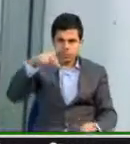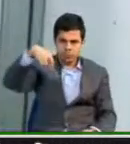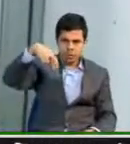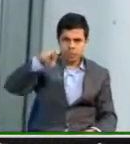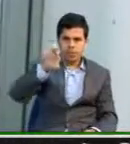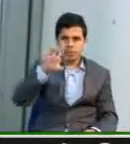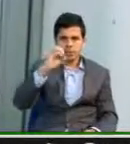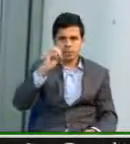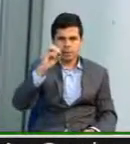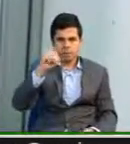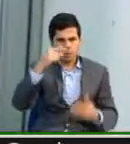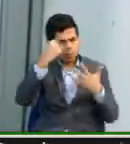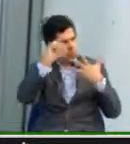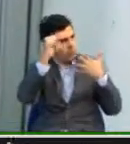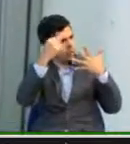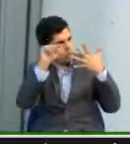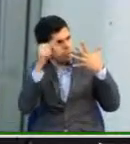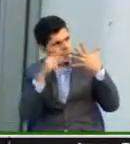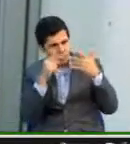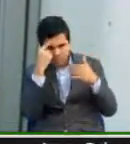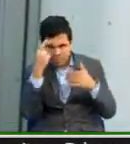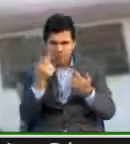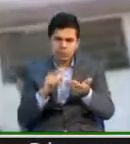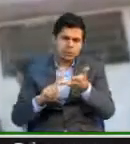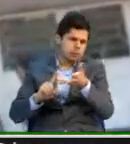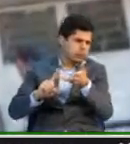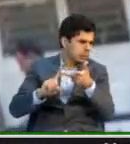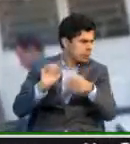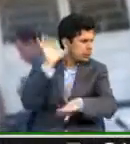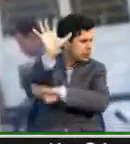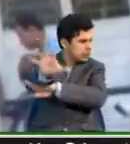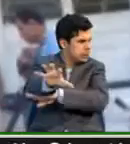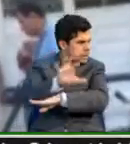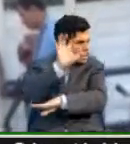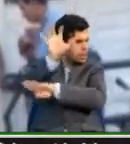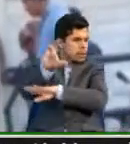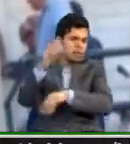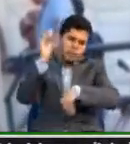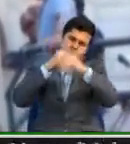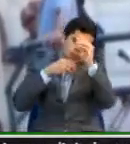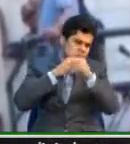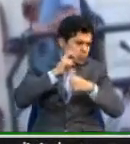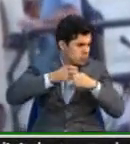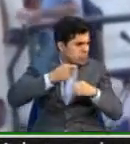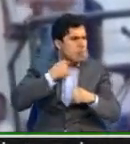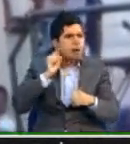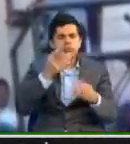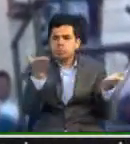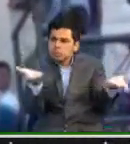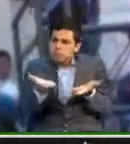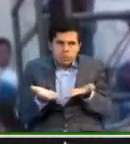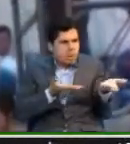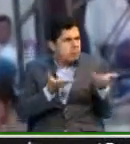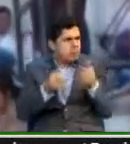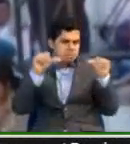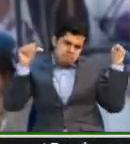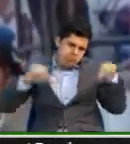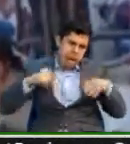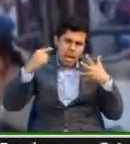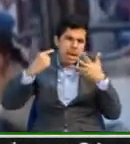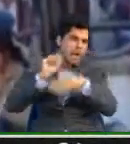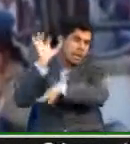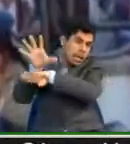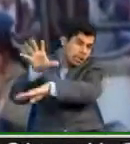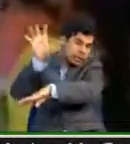Caprecon ante las múltiples quejas que se han venido presentando. Durante estos días se han venido haciendo reuniones con representantes de la empresa